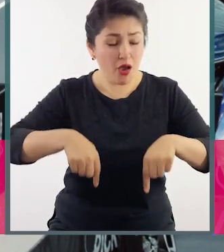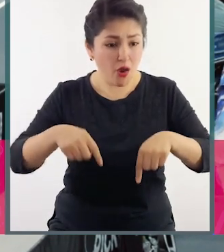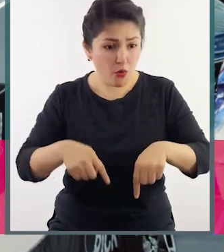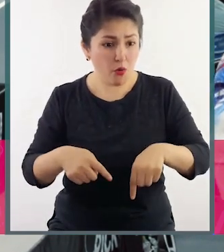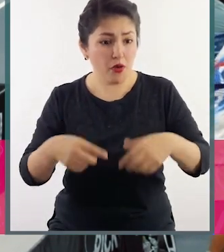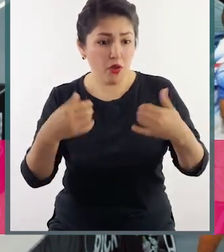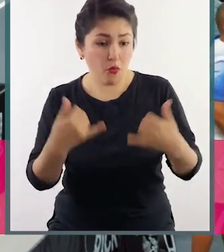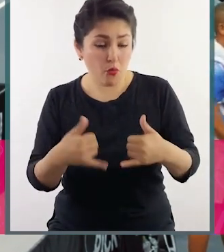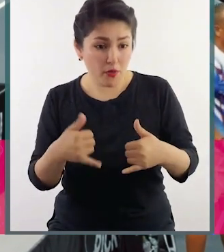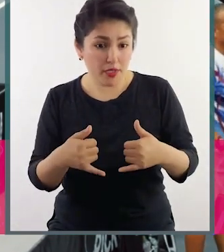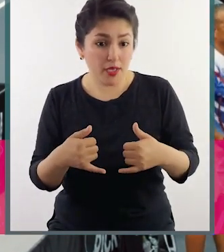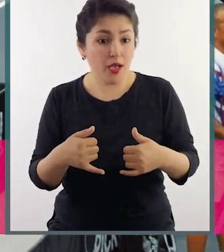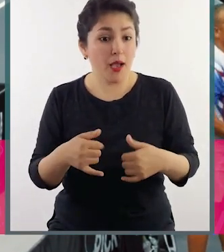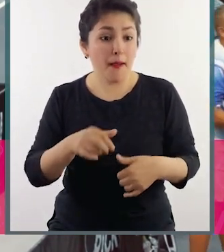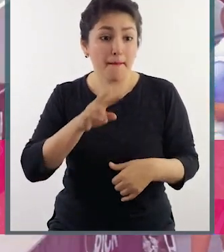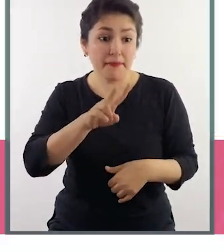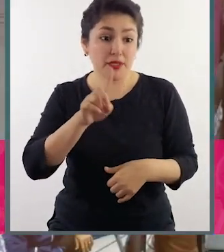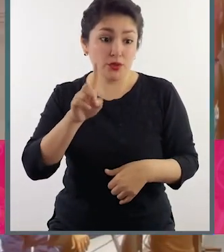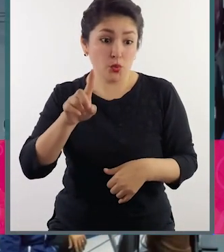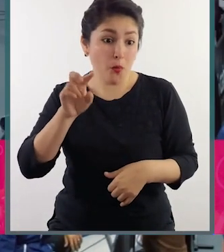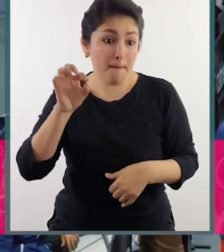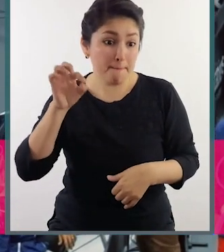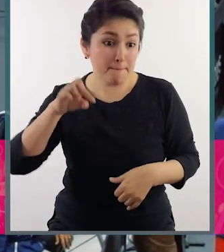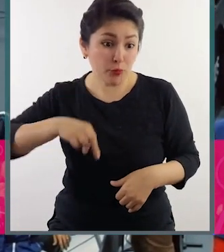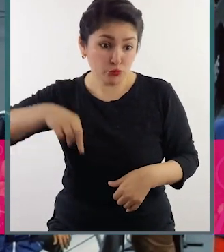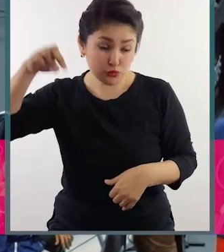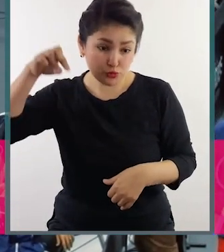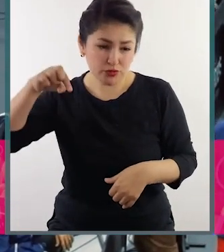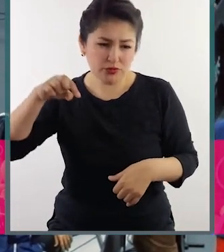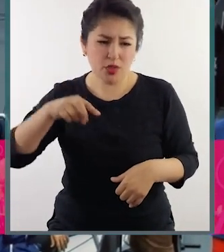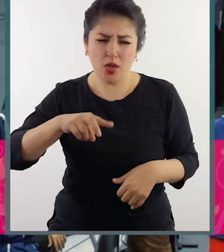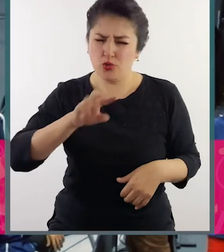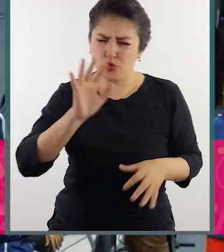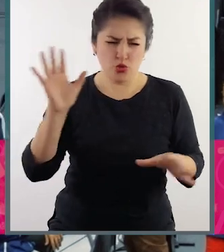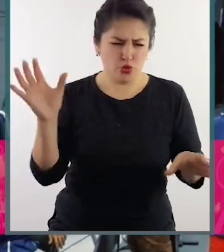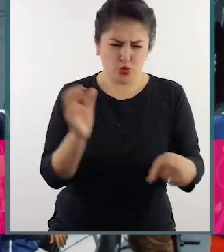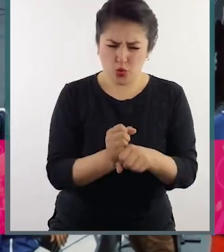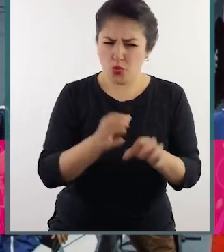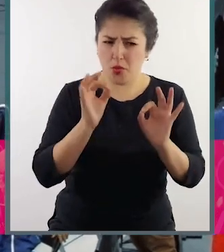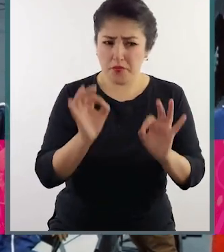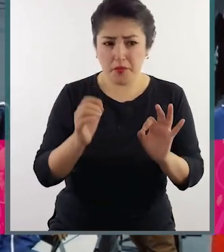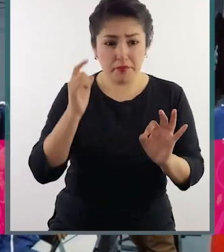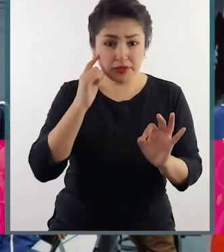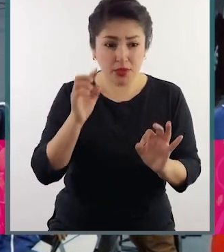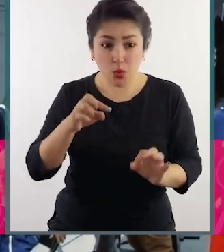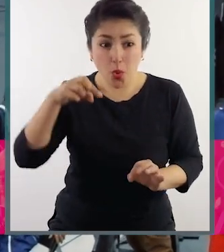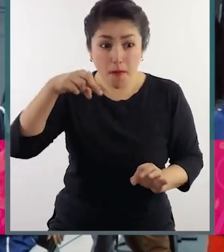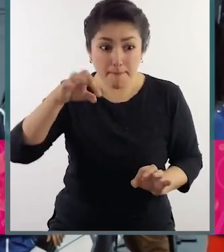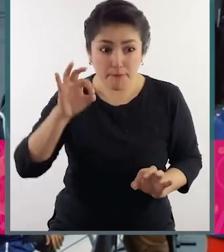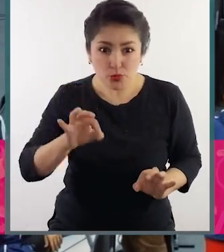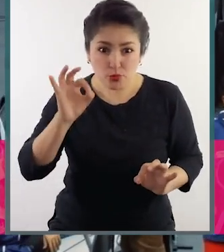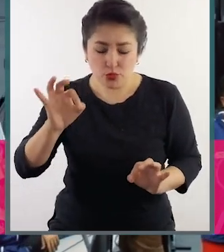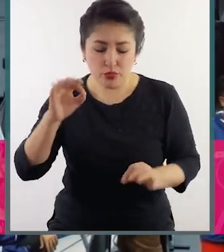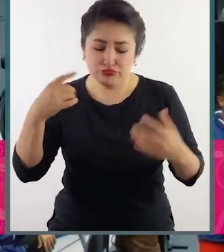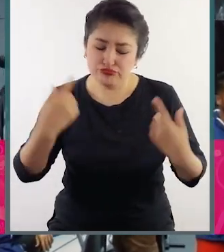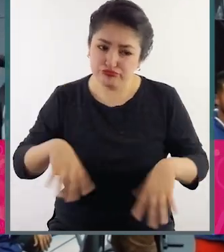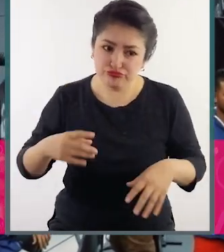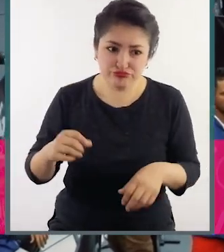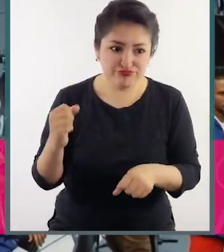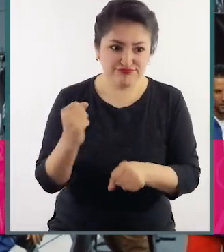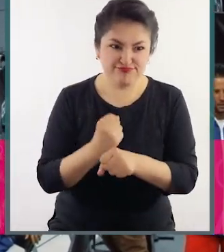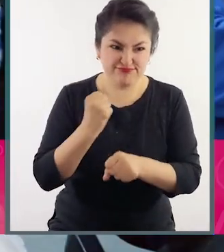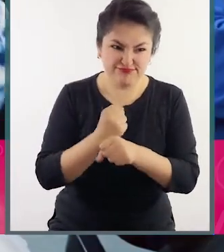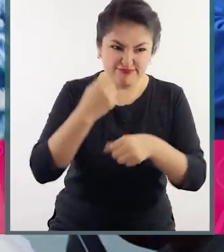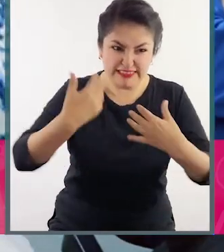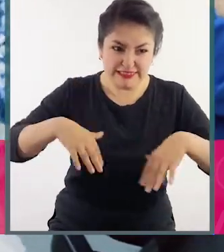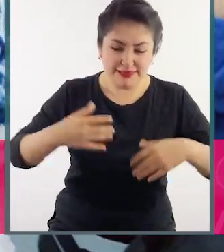ahorita, se está jugando a 21 puntos, todos los puntos cuentan, así que nada, tenemos que jugar cada punto como si fuera el último. Estamos